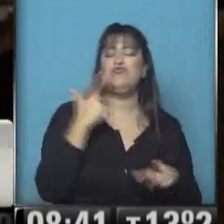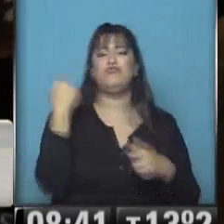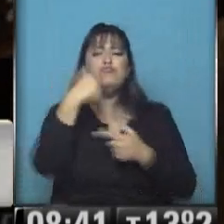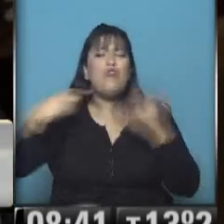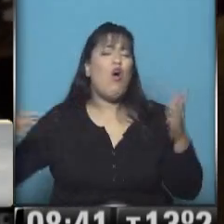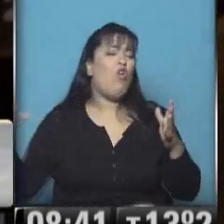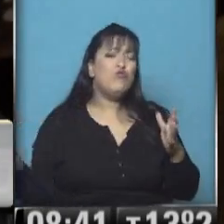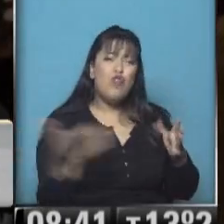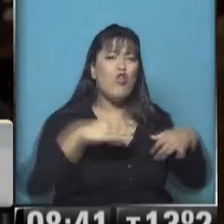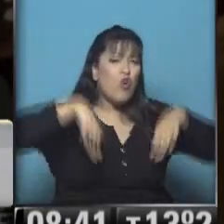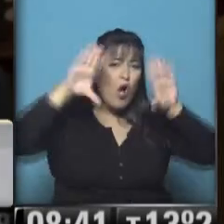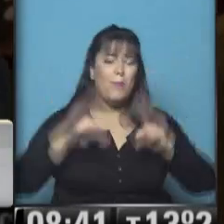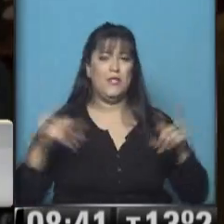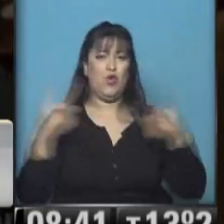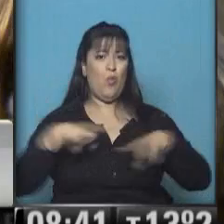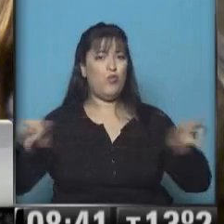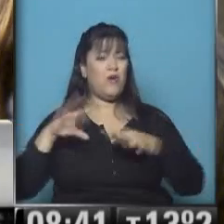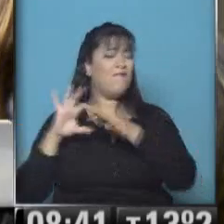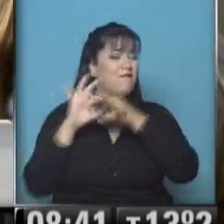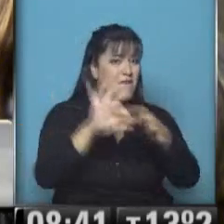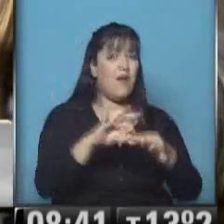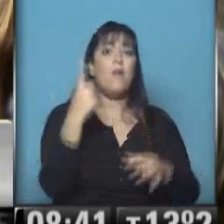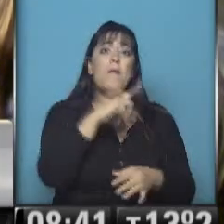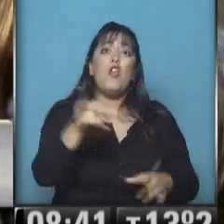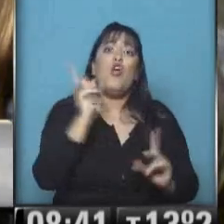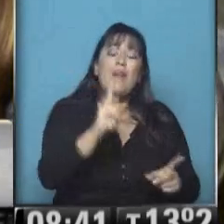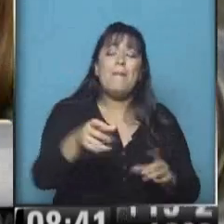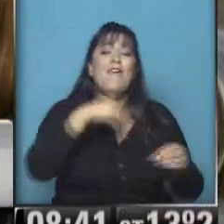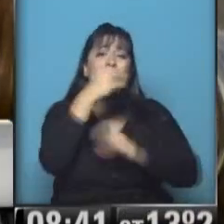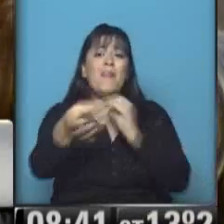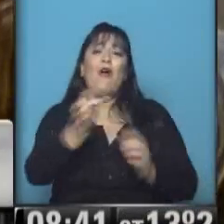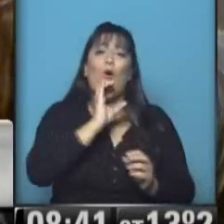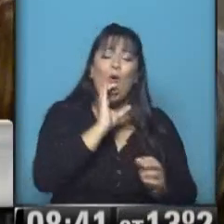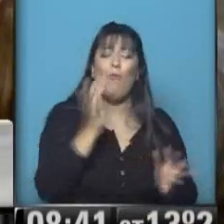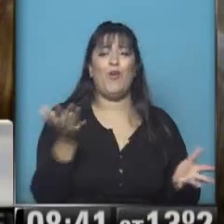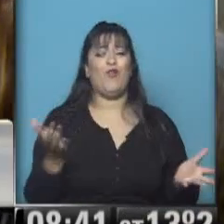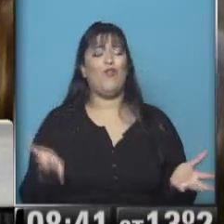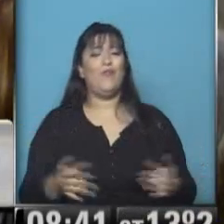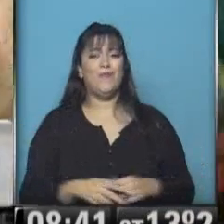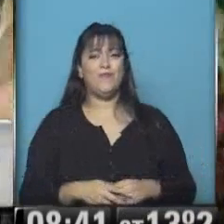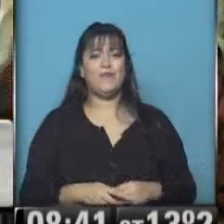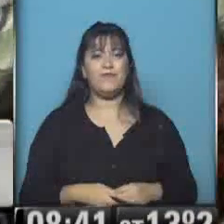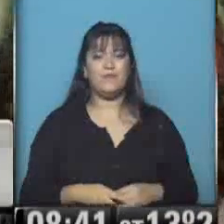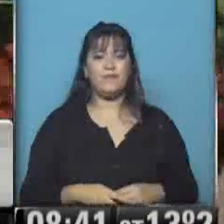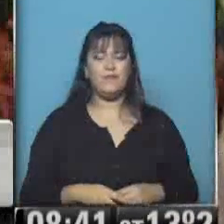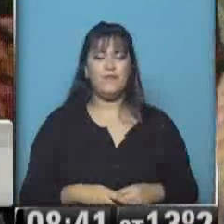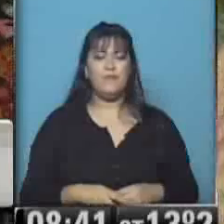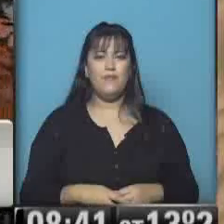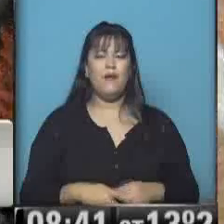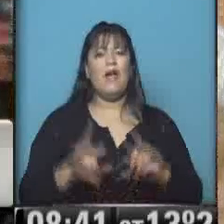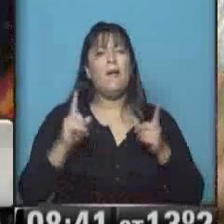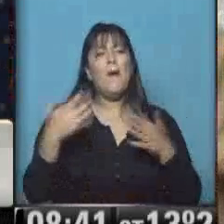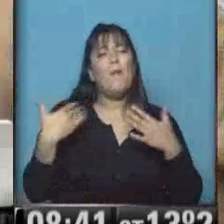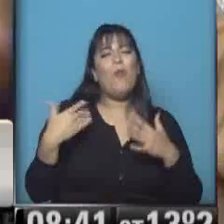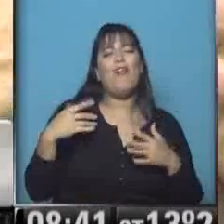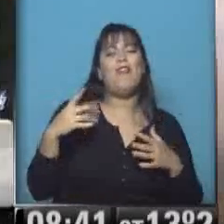música. Y bueno, después como el humor estaba en mi familia y un poco, qué sé yo, podía imitar